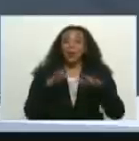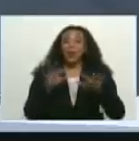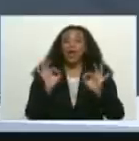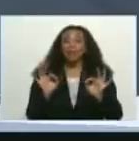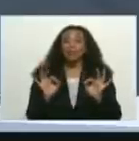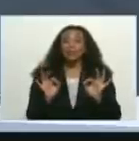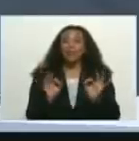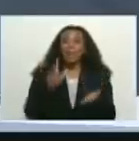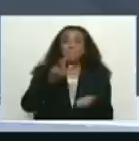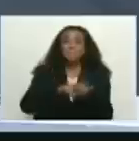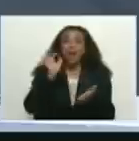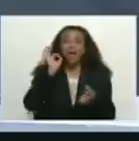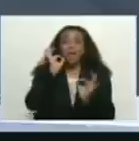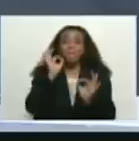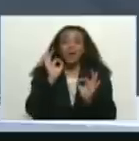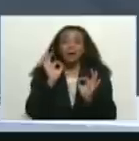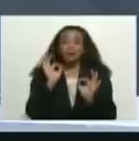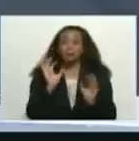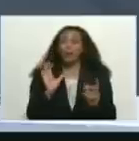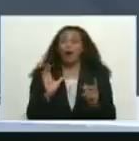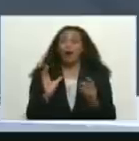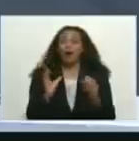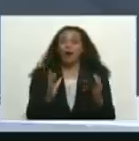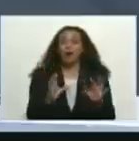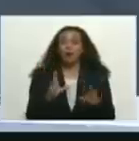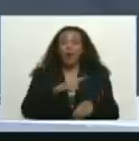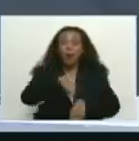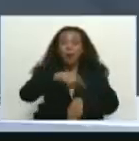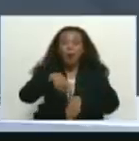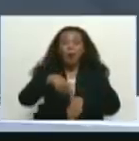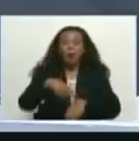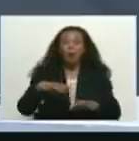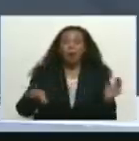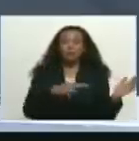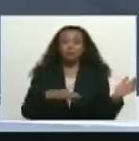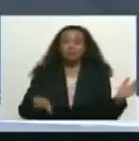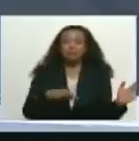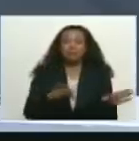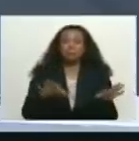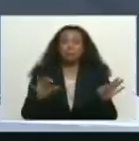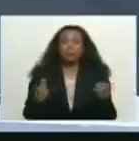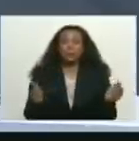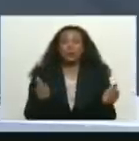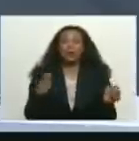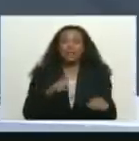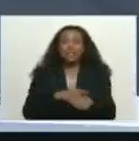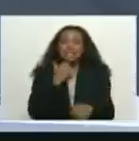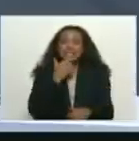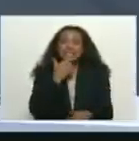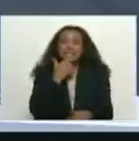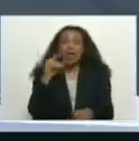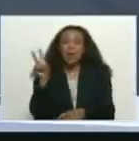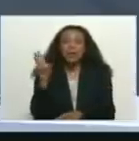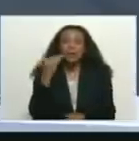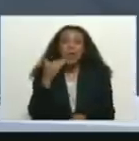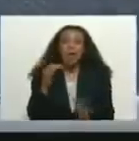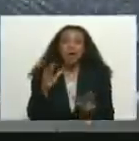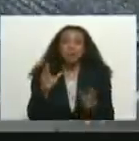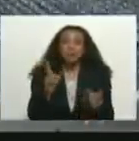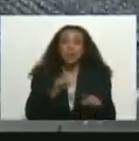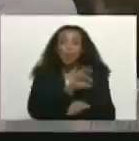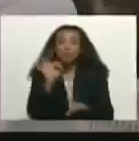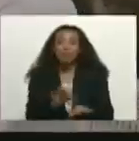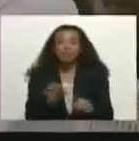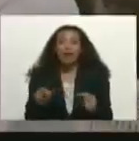Ahora hay que recontrarromper. Prepararnos para duplicarlo, para que nadie se acerque al récord venezolano. Y